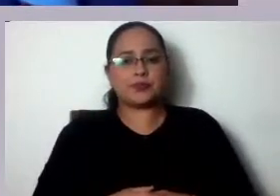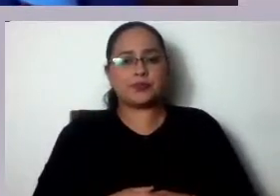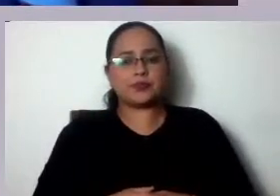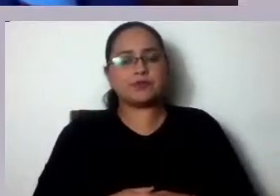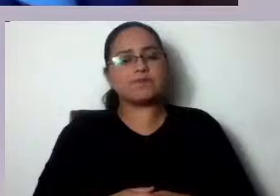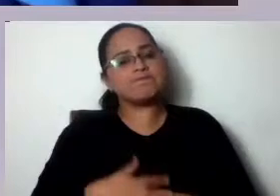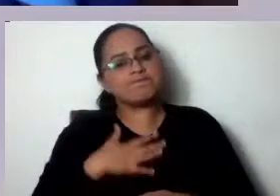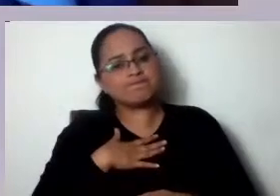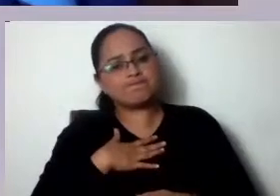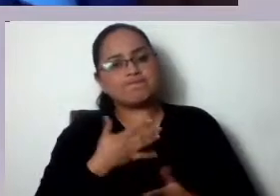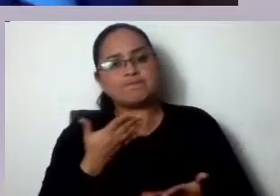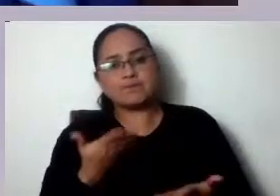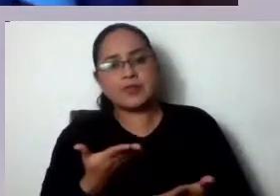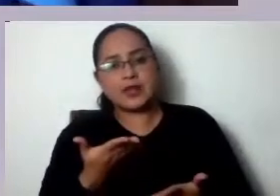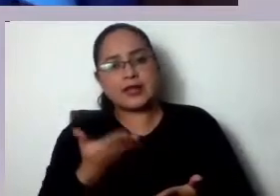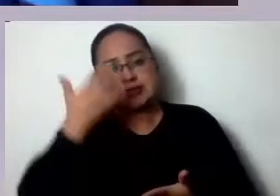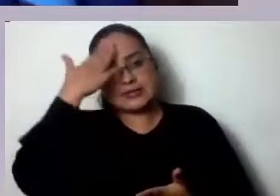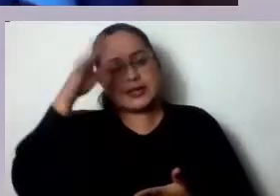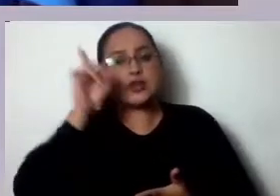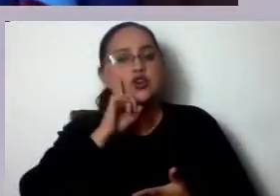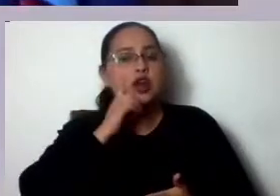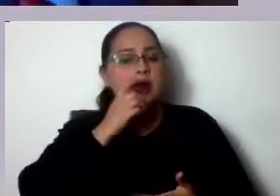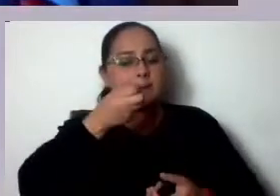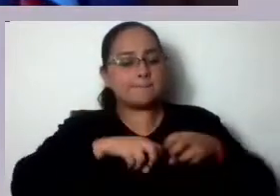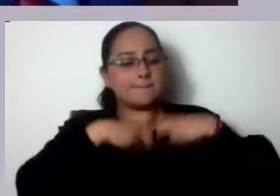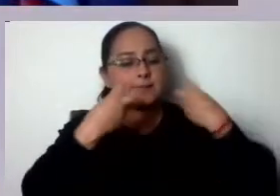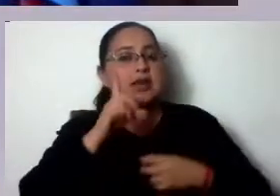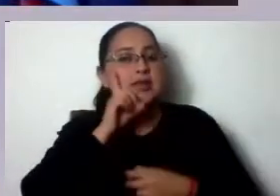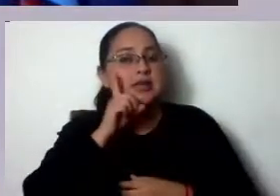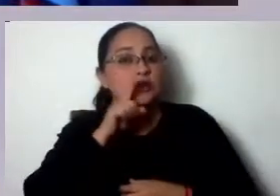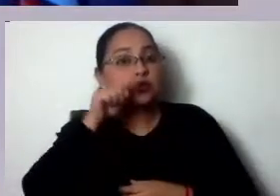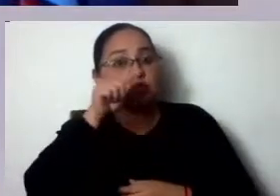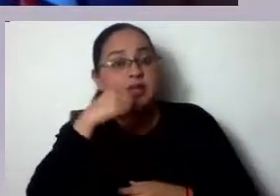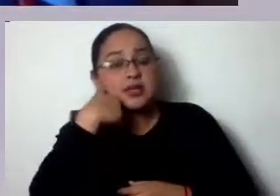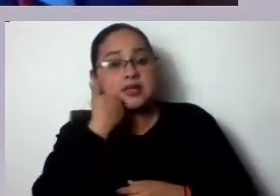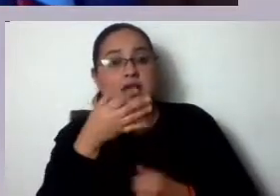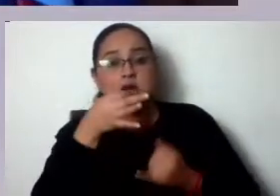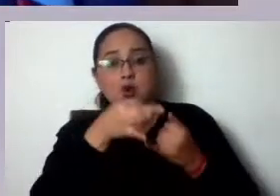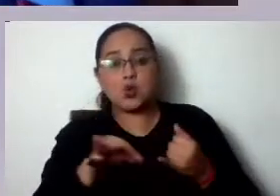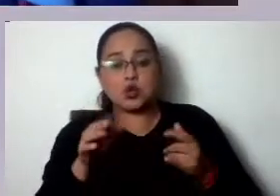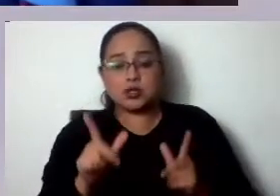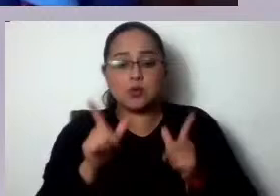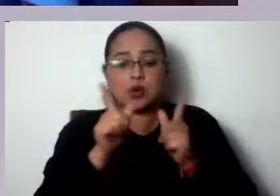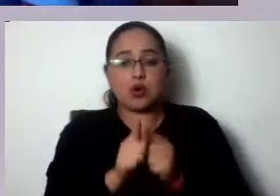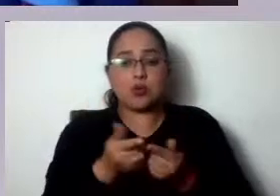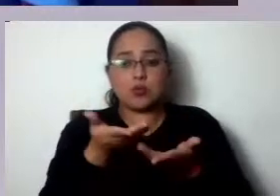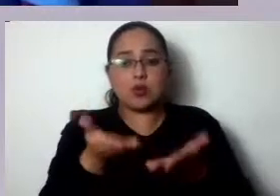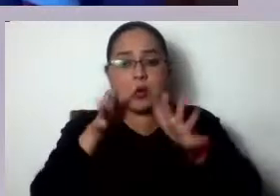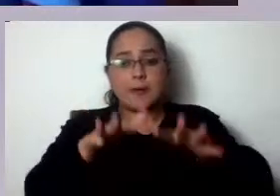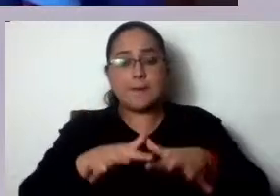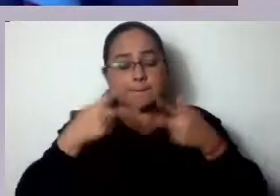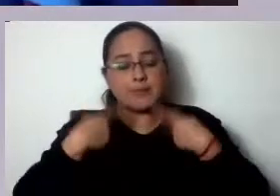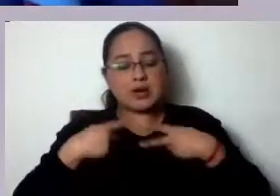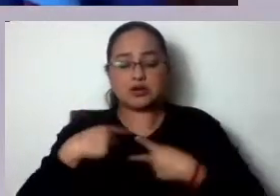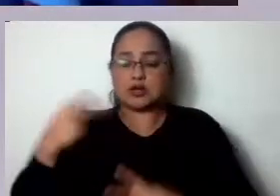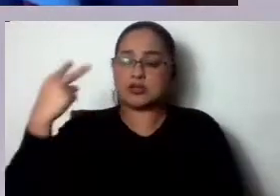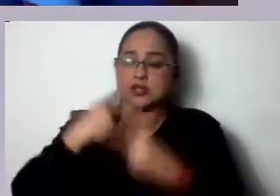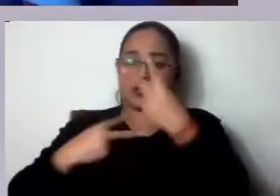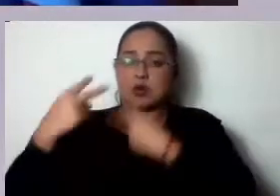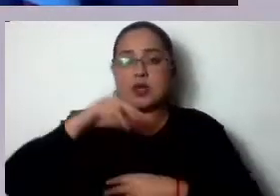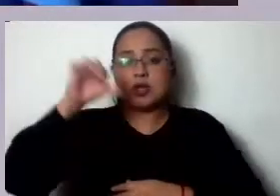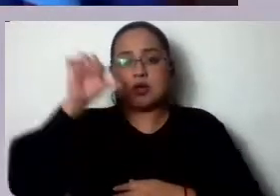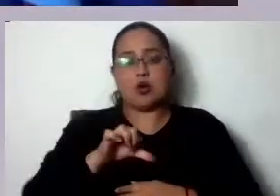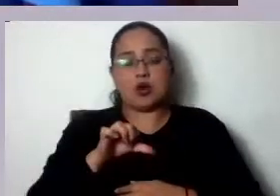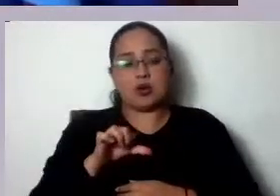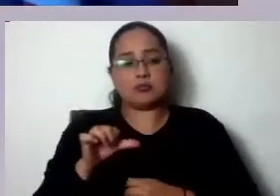restaría nada más señora me gusta preguntarle si me gustaría dar un mensaje de conclusión al público que nos está viendo tanto de